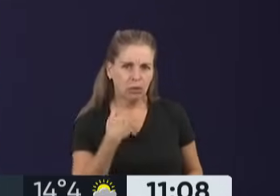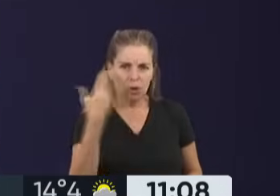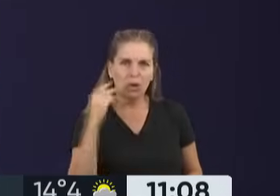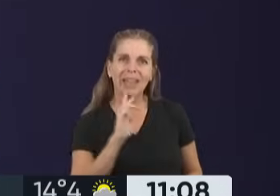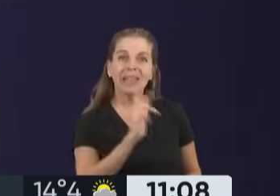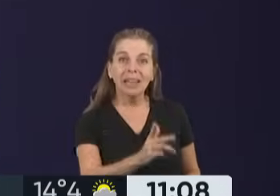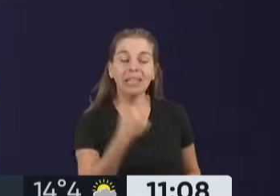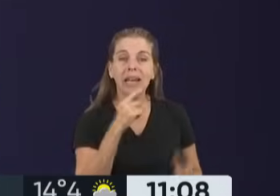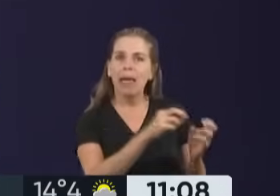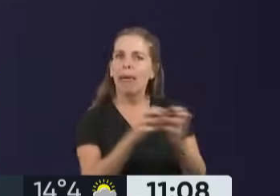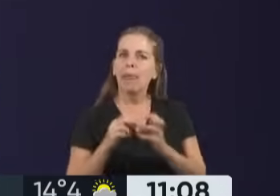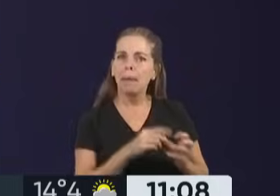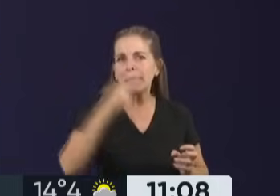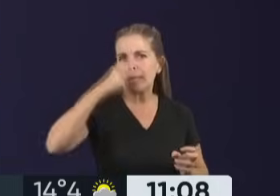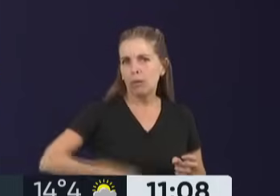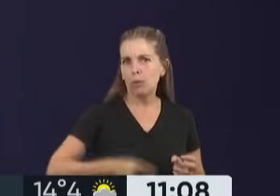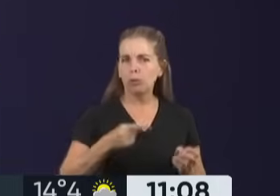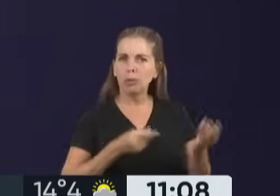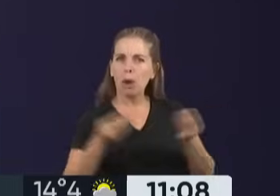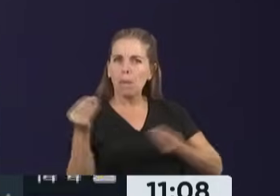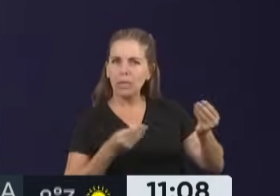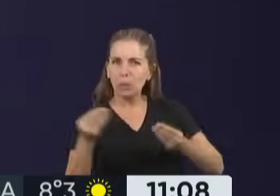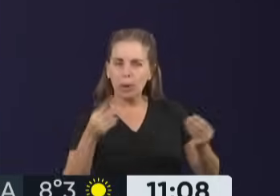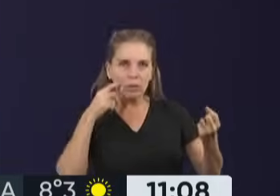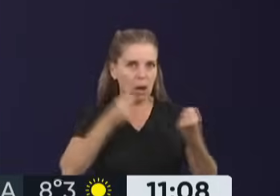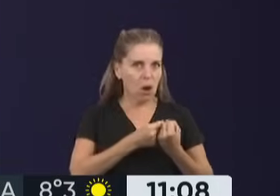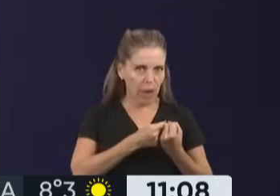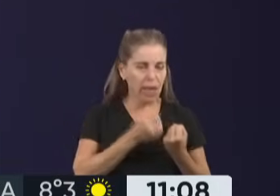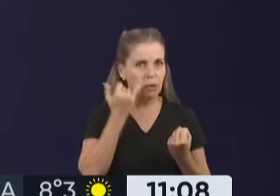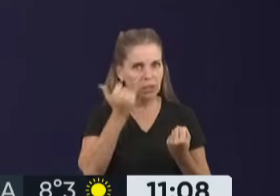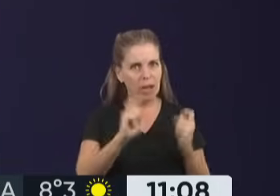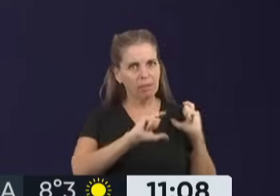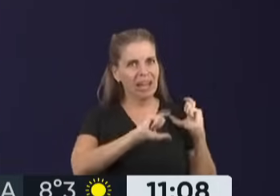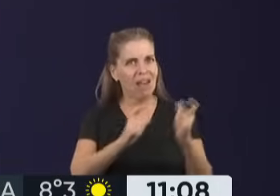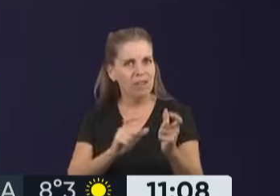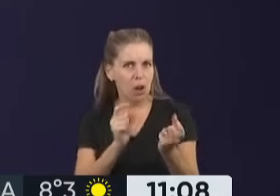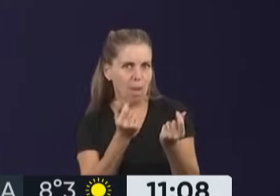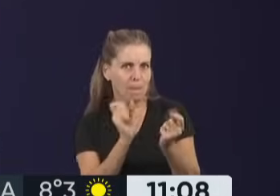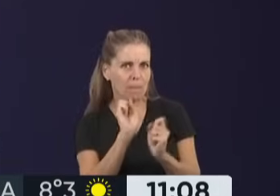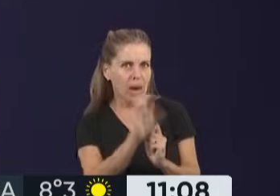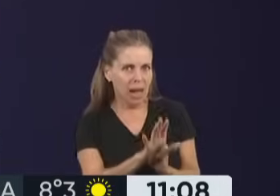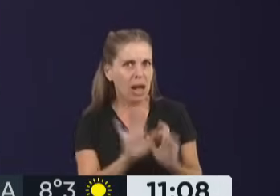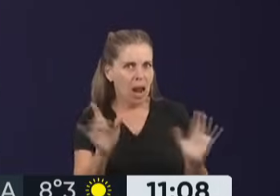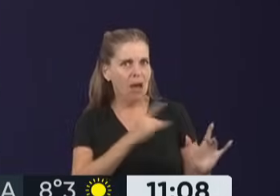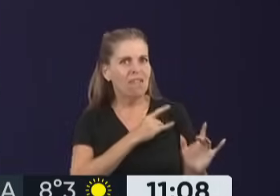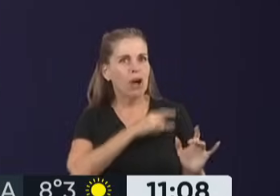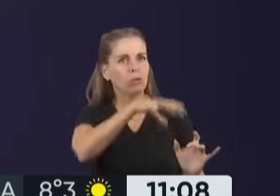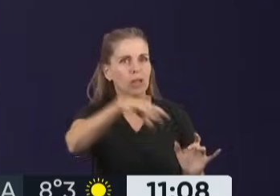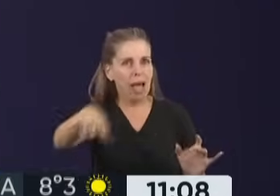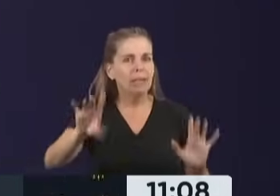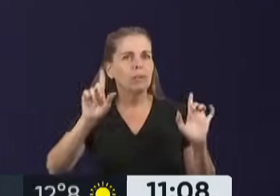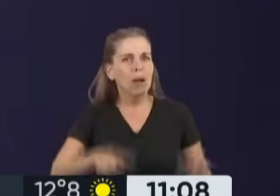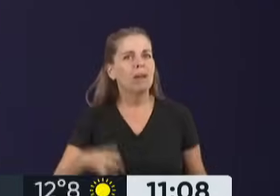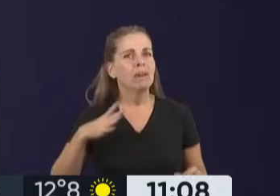saldado es el del último ajuste que se había acordado y que se transfirió. Por supuesto que queda mucho por delante